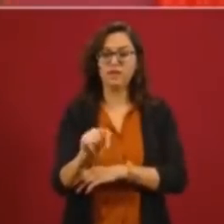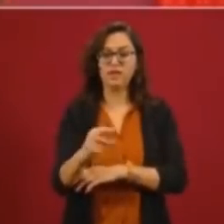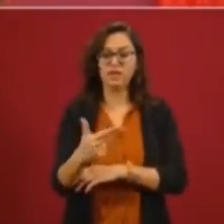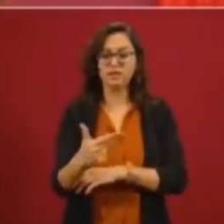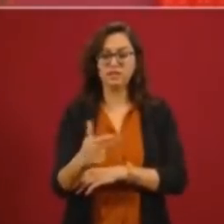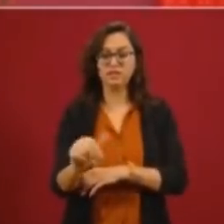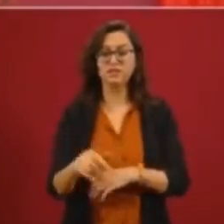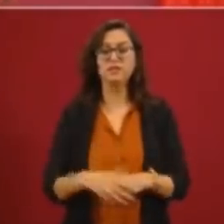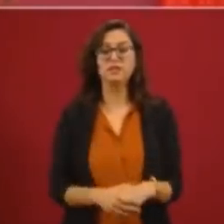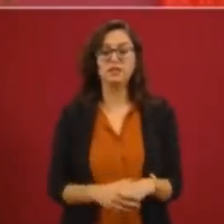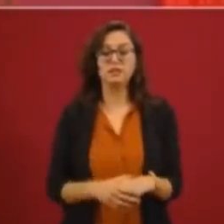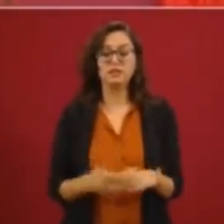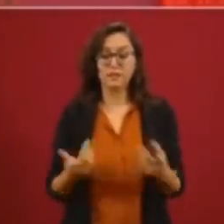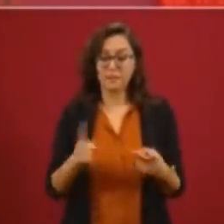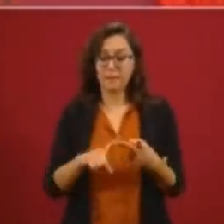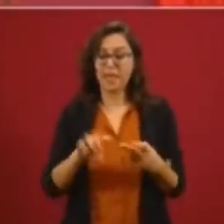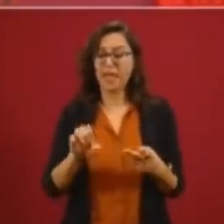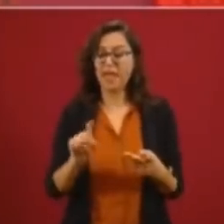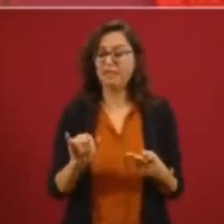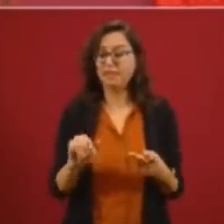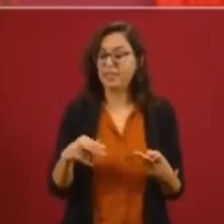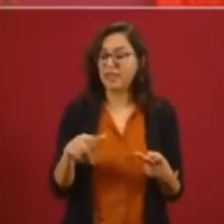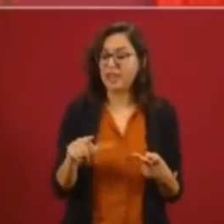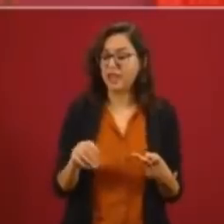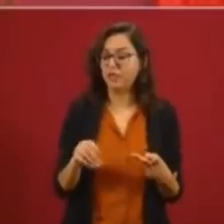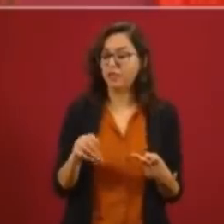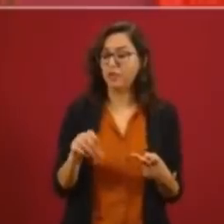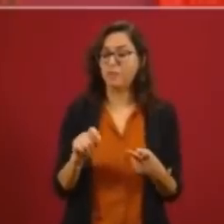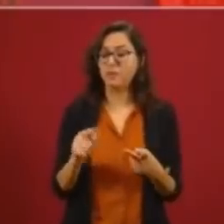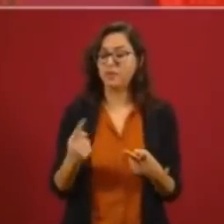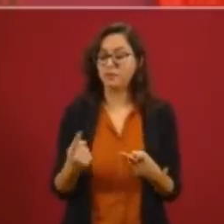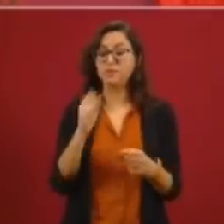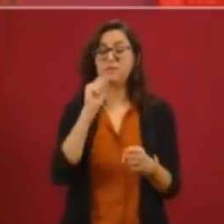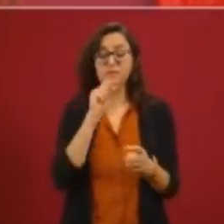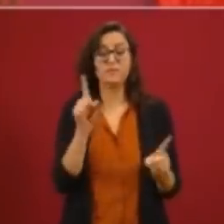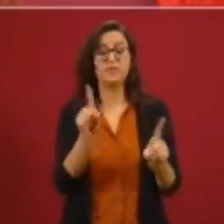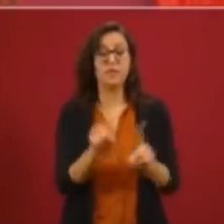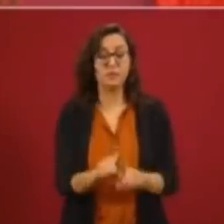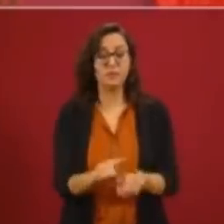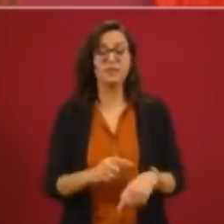lo de Etileno 21 en su momento,